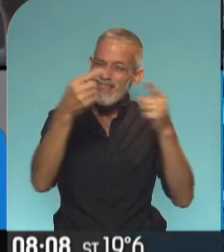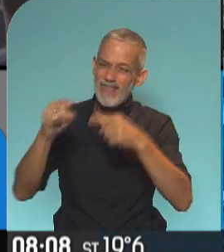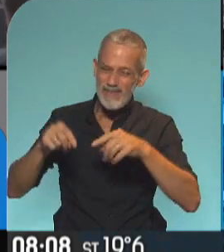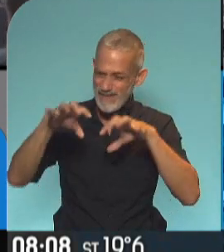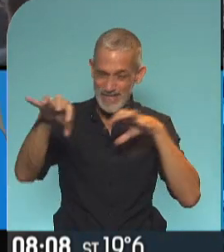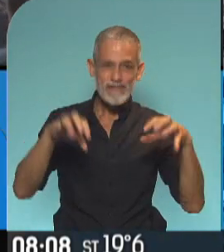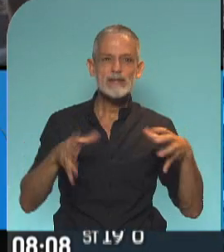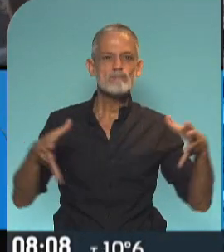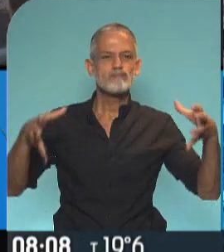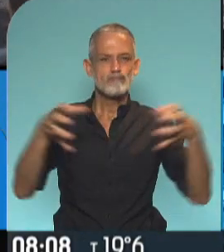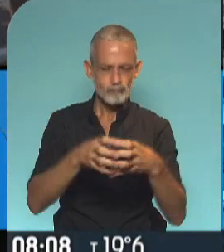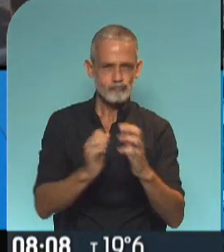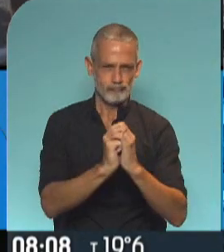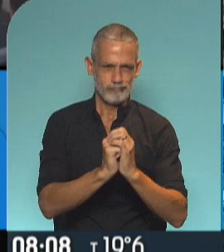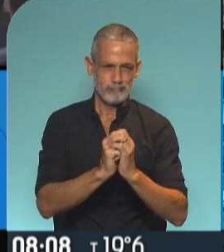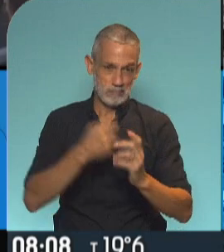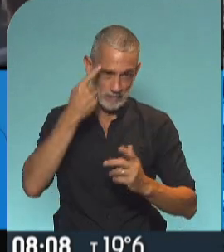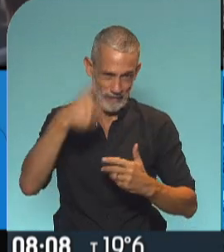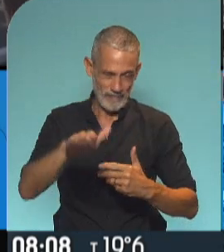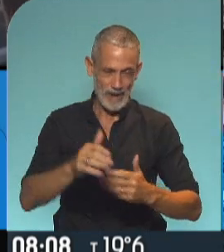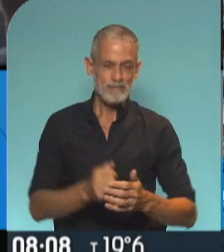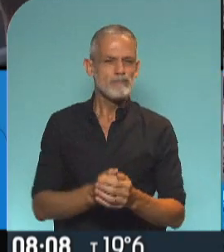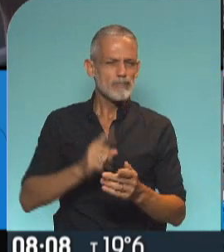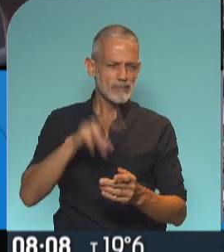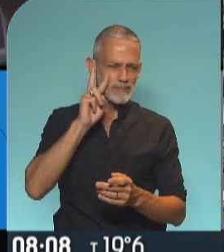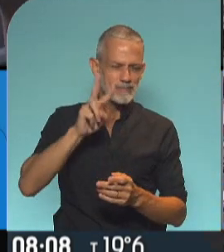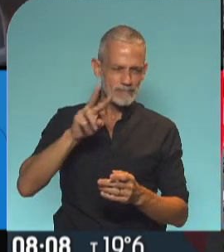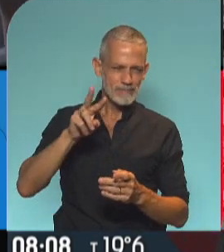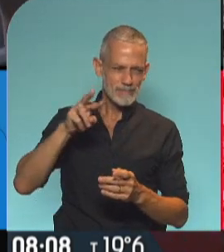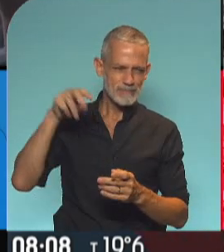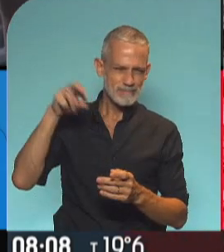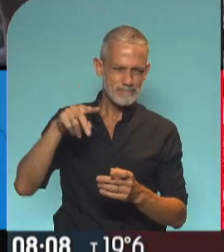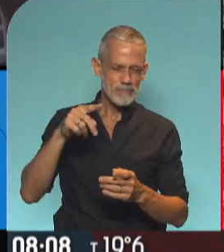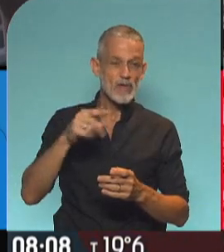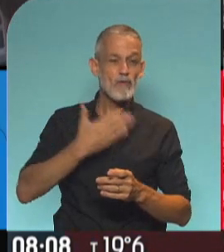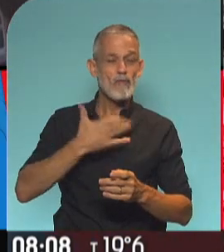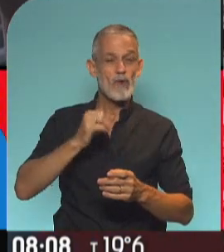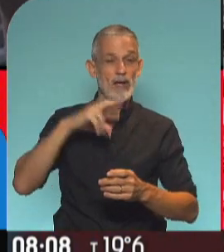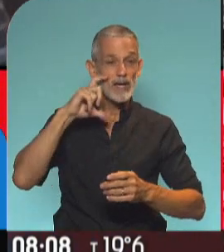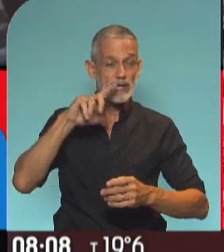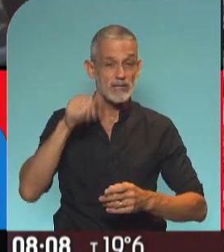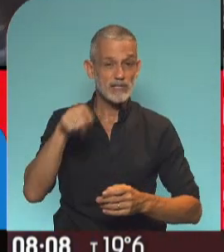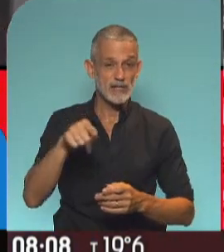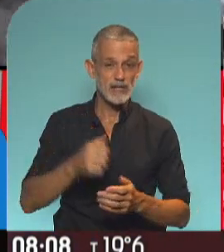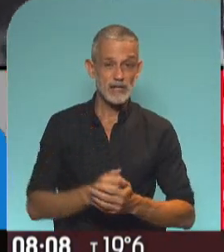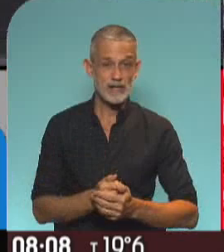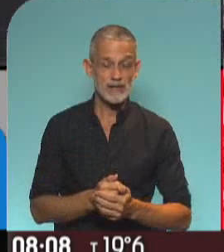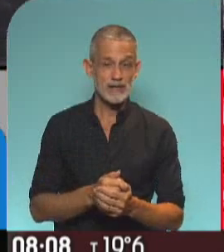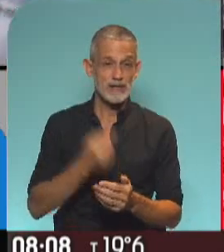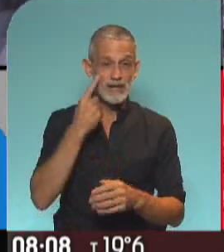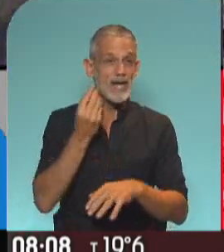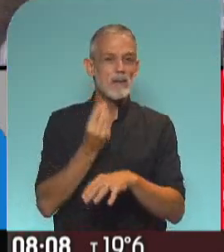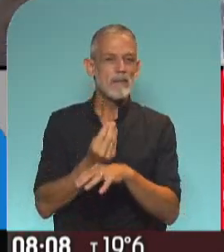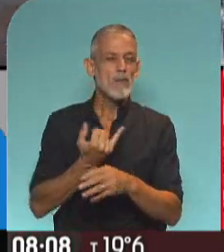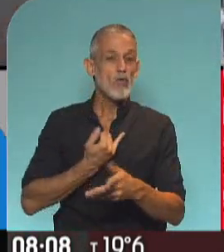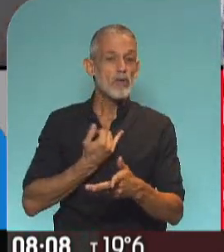la religión. Ale, y seguimos viendo las imágenes y analizamos este viaje. Estamos con Florencia Rodríguez, nuestra compañera, en vivo, justamente